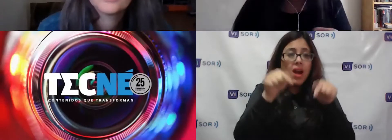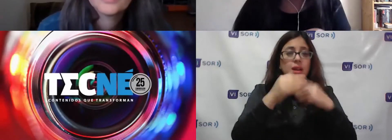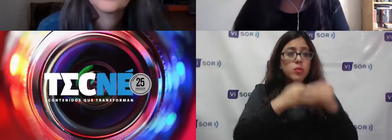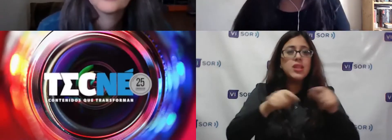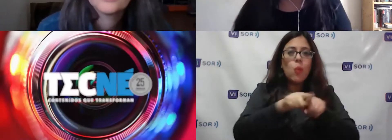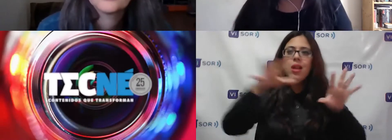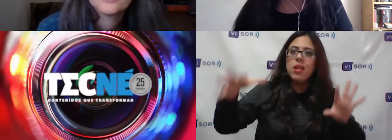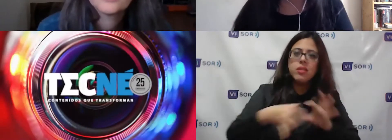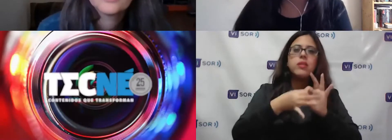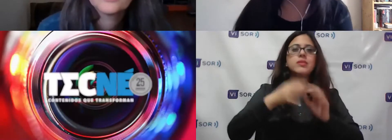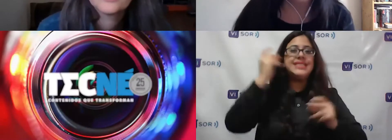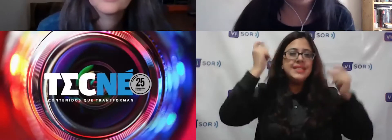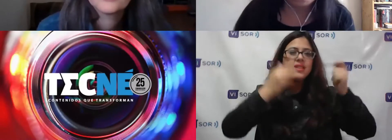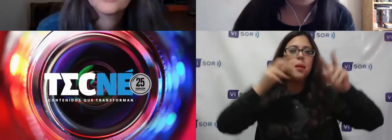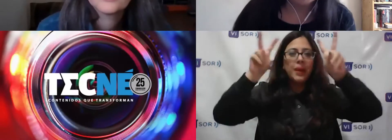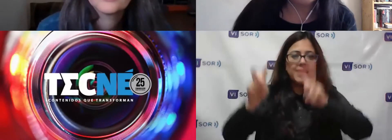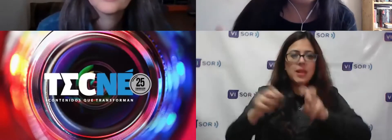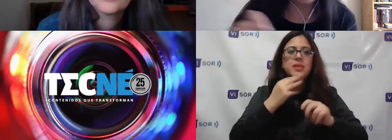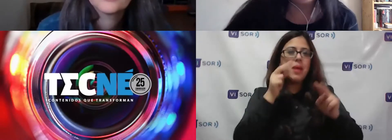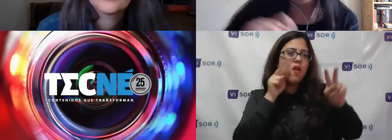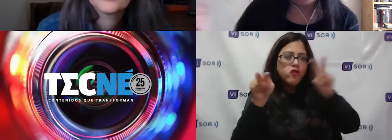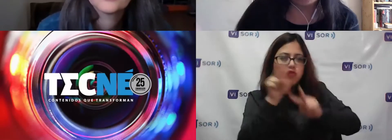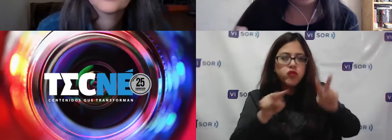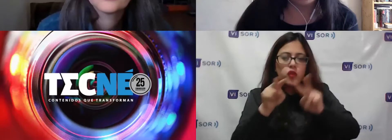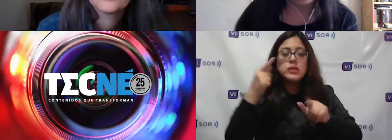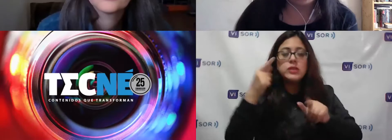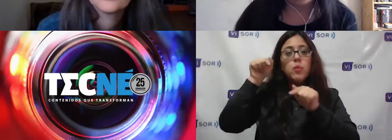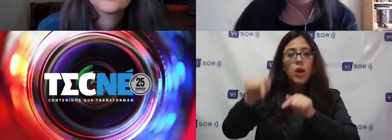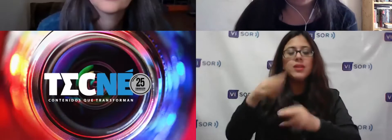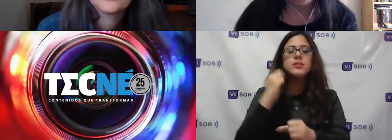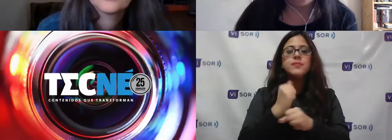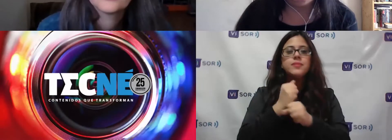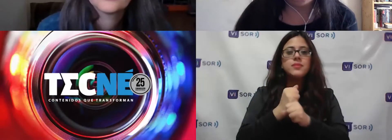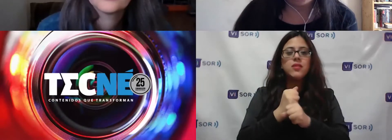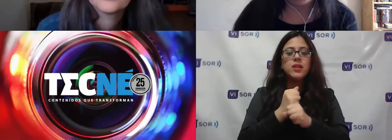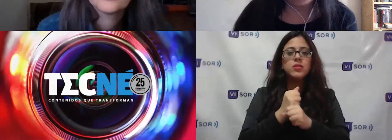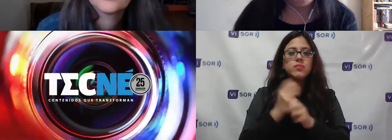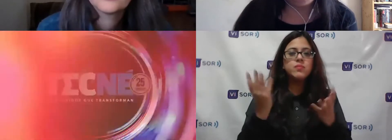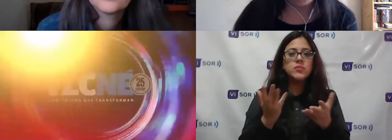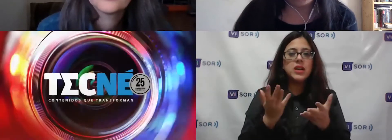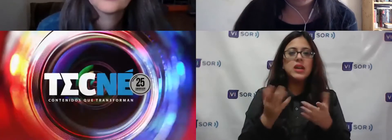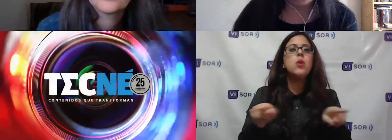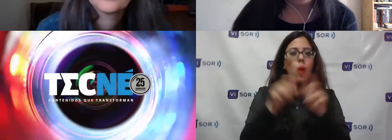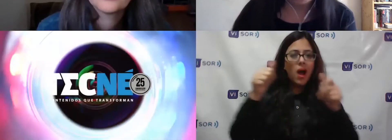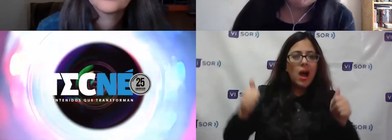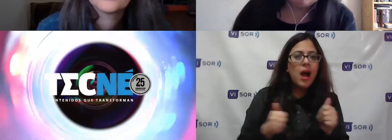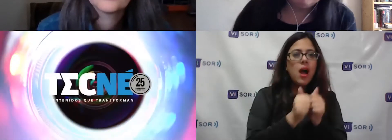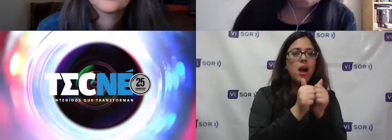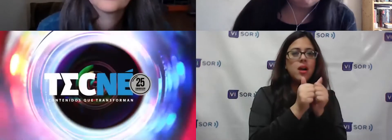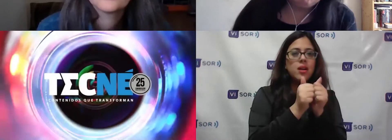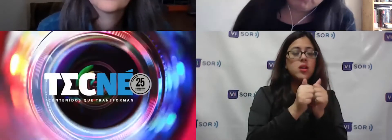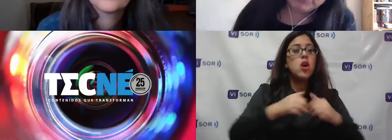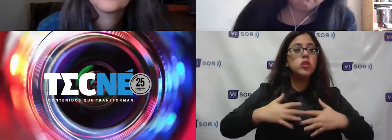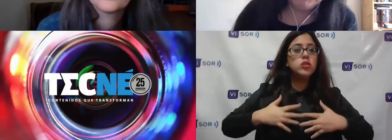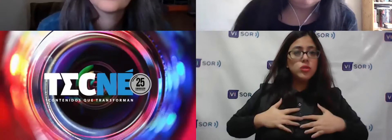ese tema con un mundo con esa visión y uno hace un trabajo muy de muy bien de acompañamiento yo en general